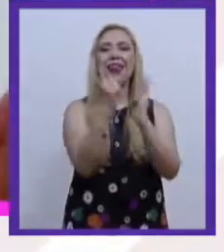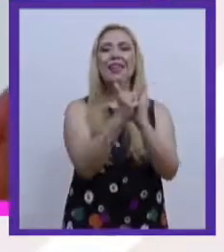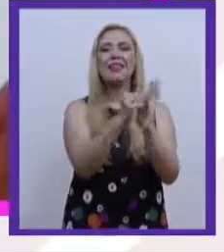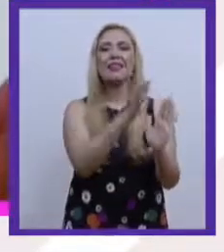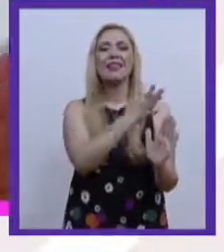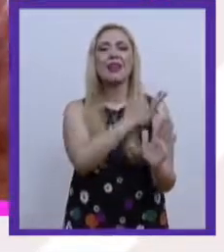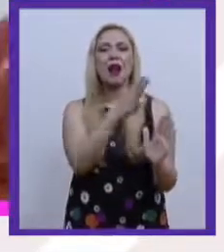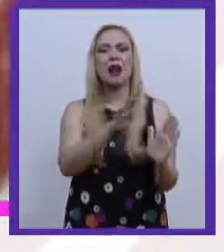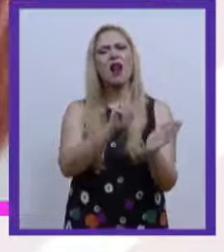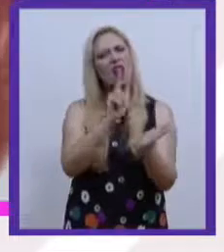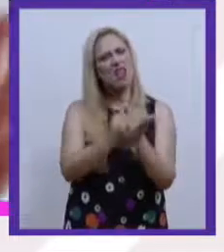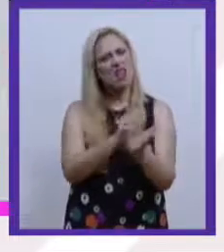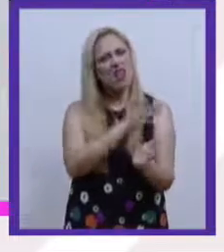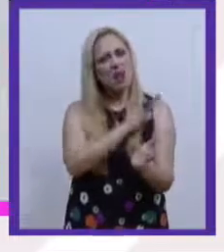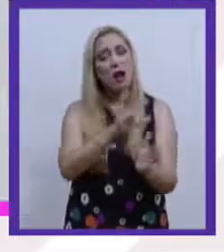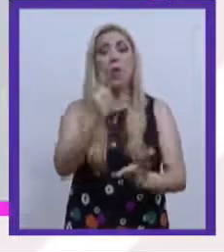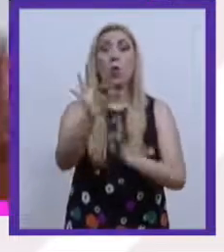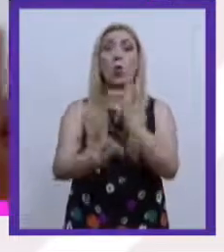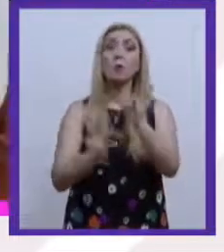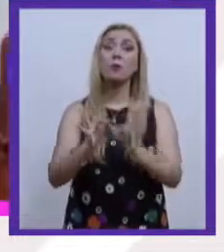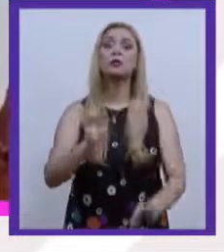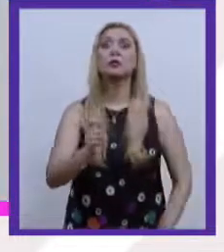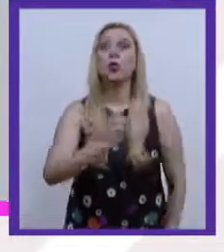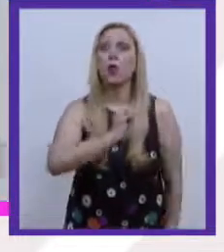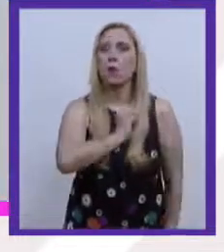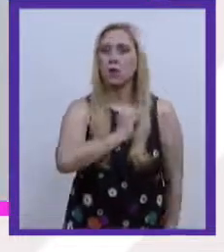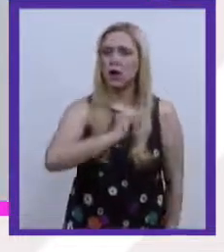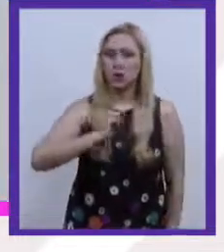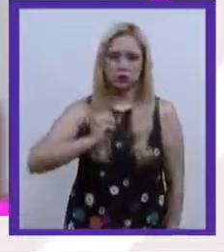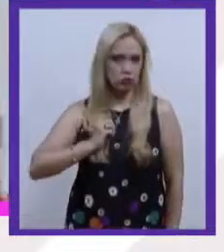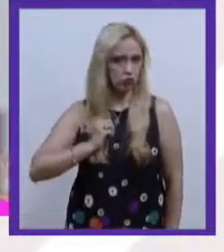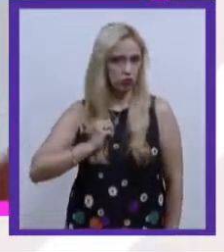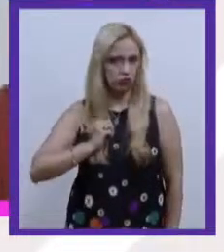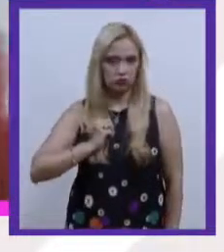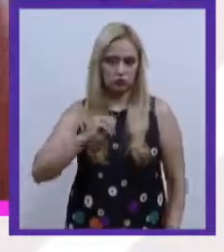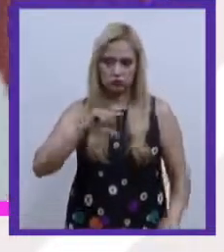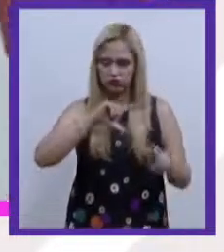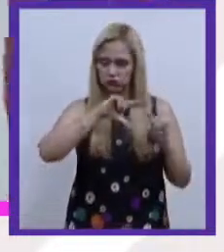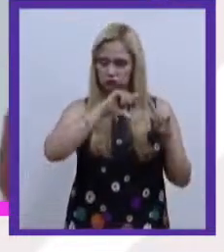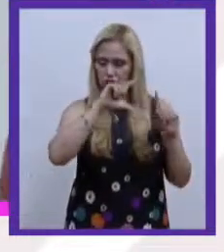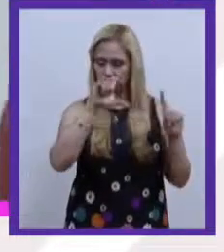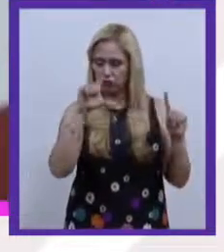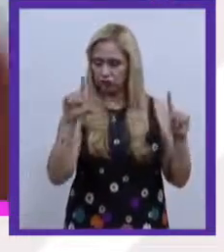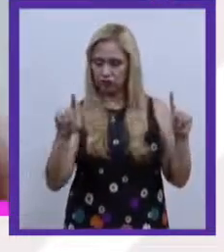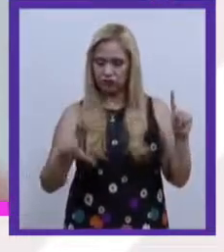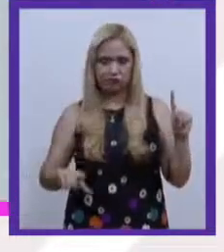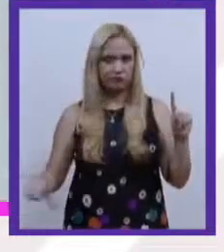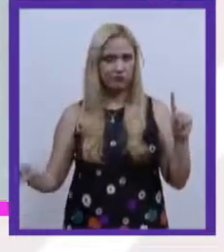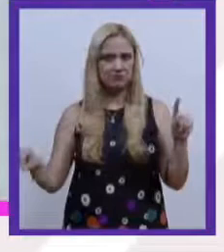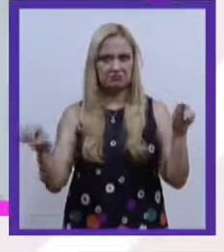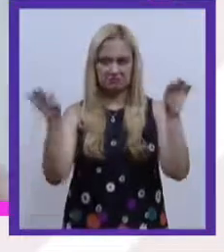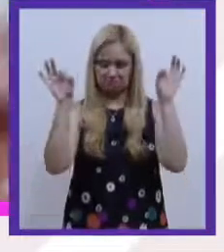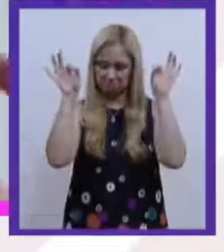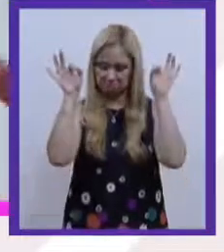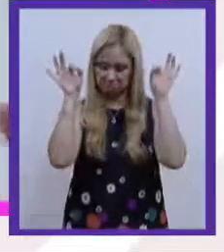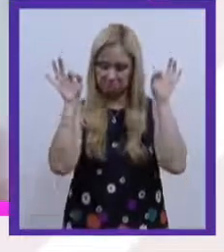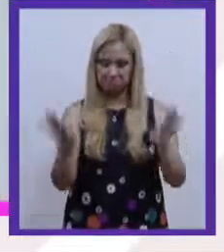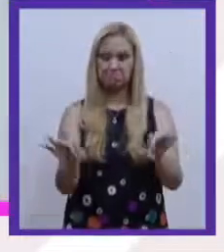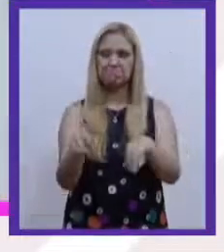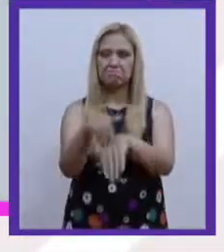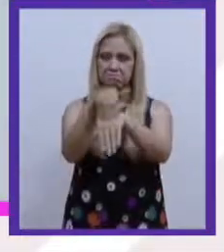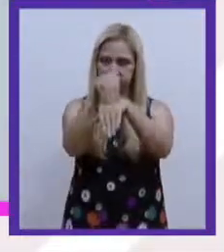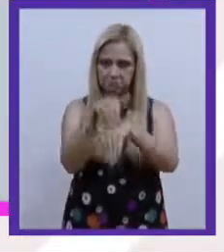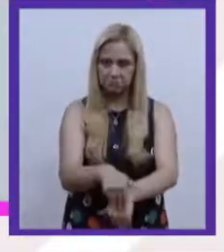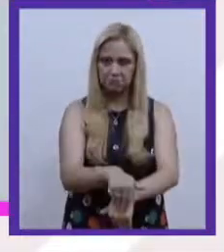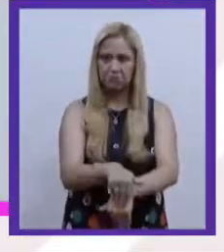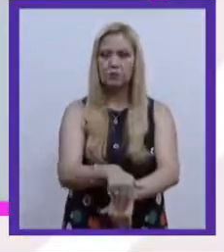leyes generales son de cumplimiento obligatorio a lo largo y ancho del país. Es decir, eso se cumple y luego se van